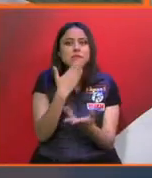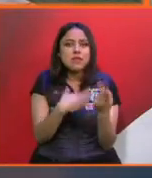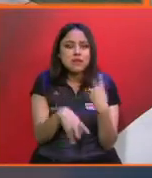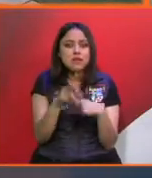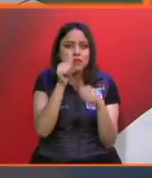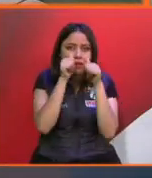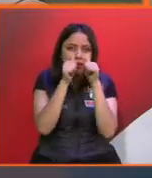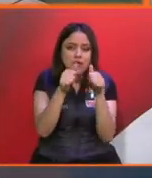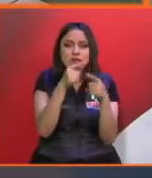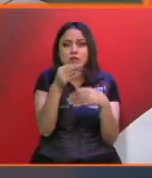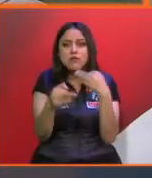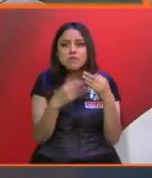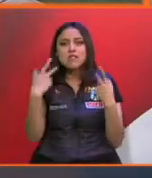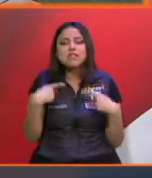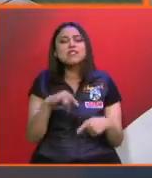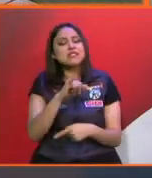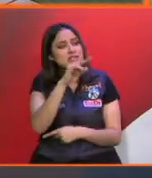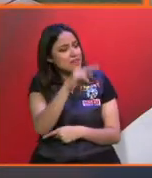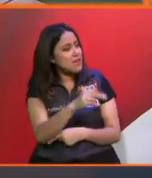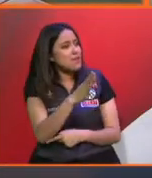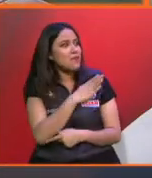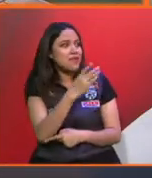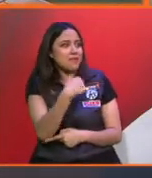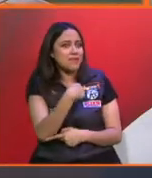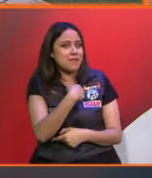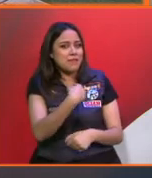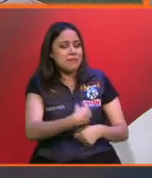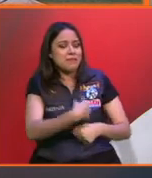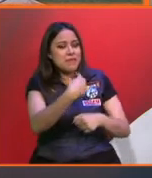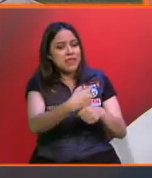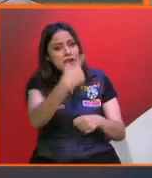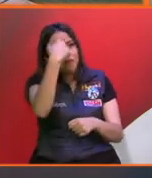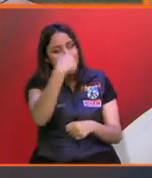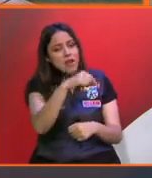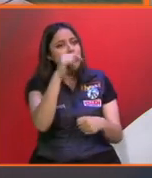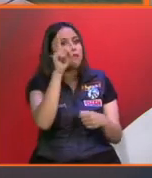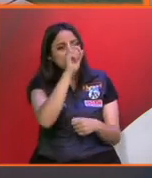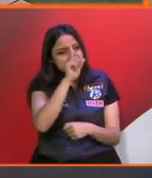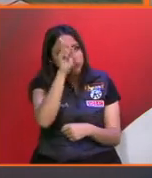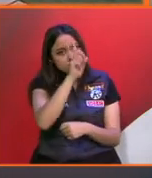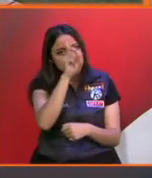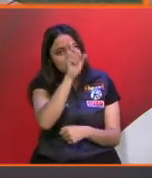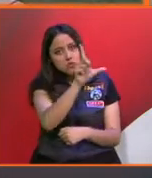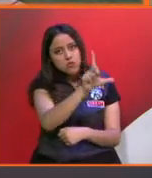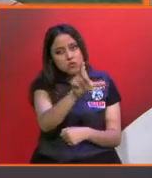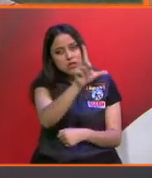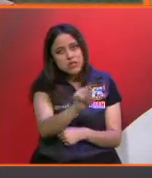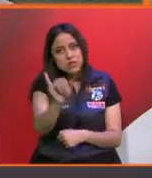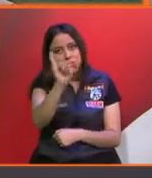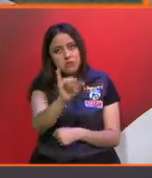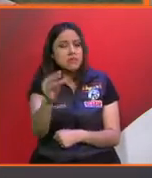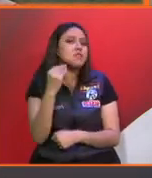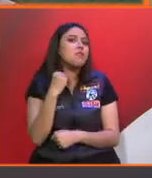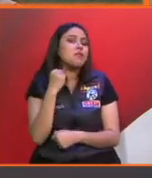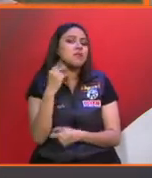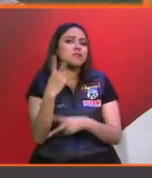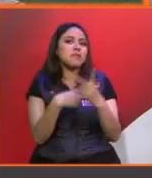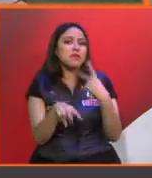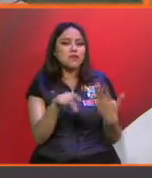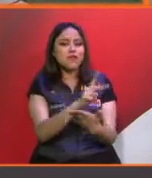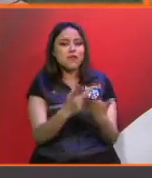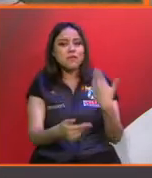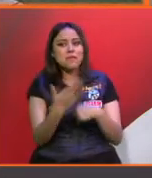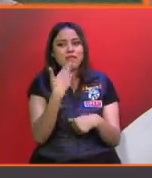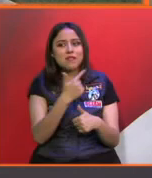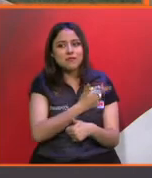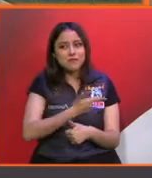Brindando atención a toda la gente. Así es, por fortuna nos invitan a que apoyemos con apoyo jurídico, lunes y jueves de abogados, nos invita el programa y aquí